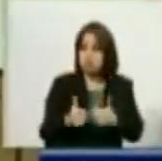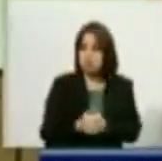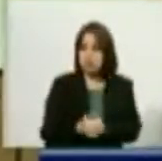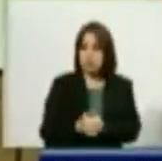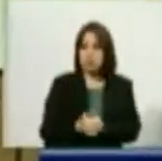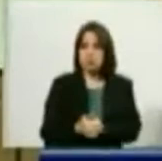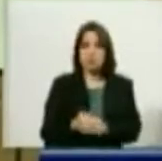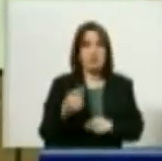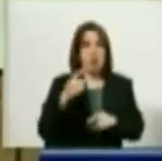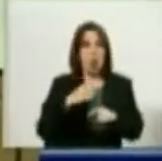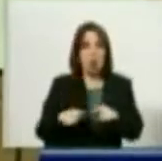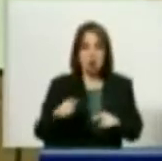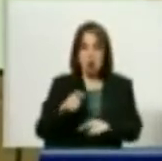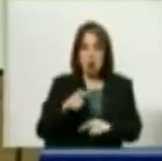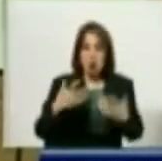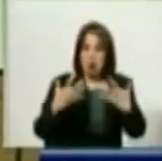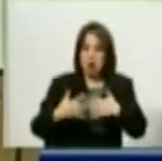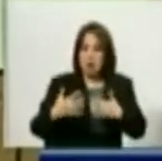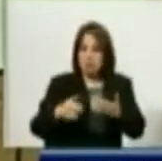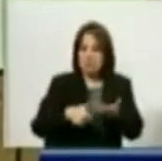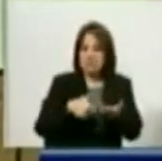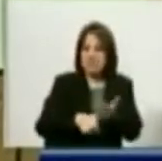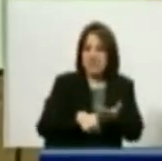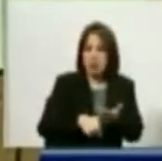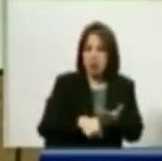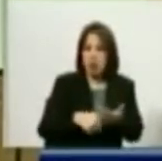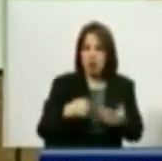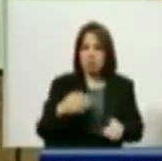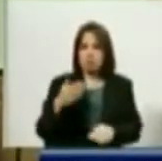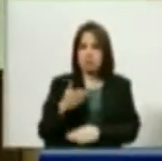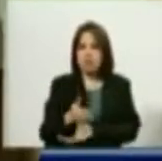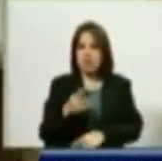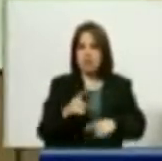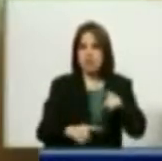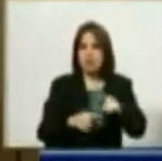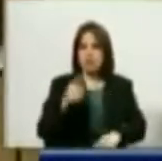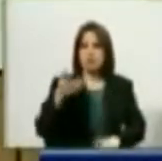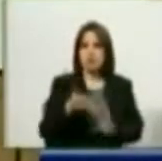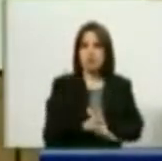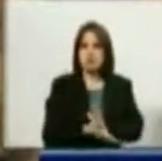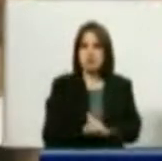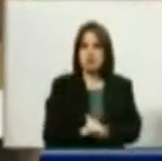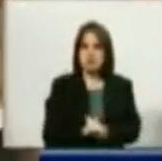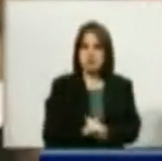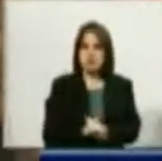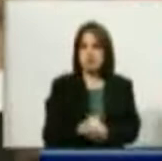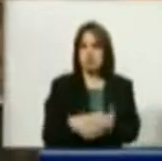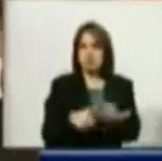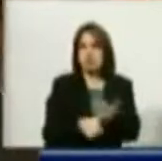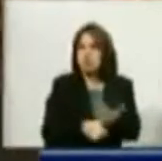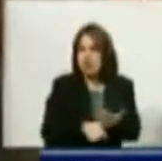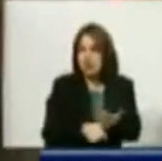va a la escuela se ha durado seiscientos veintisiete mil quinientos noventa y seis alumnos